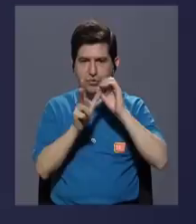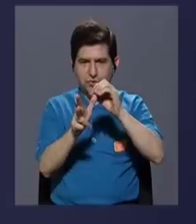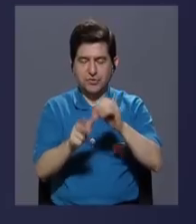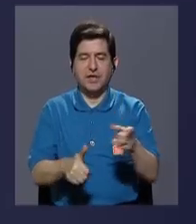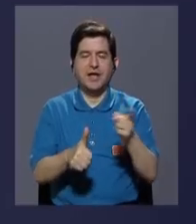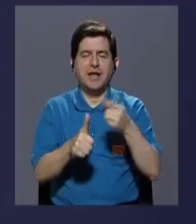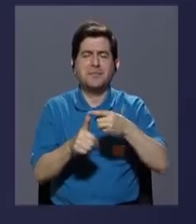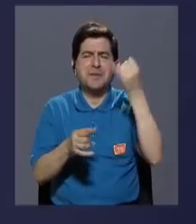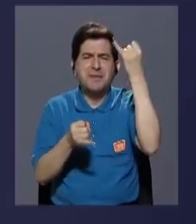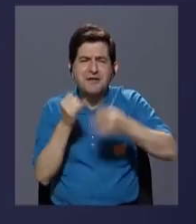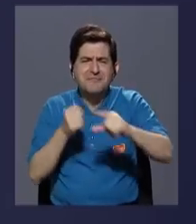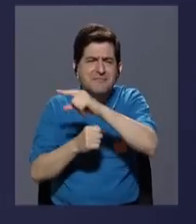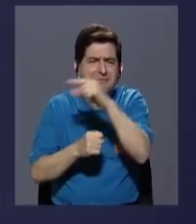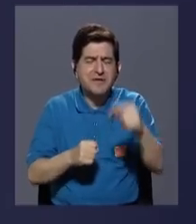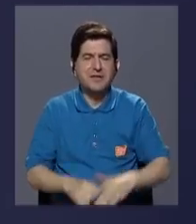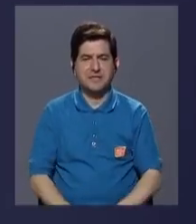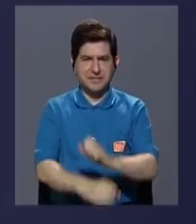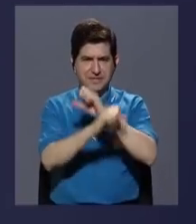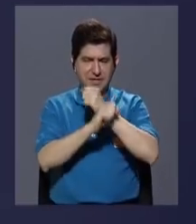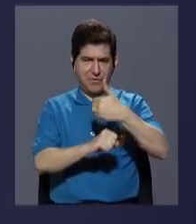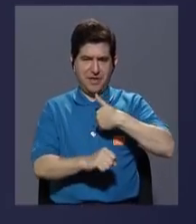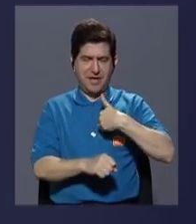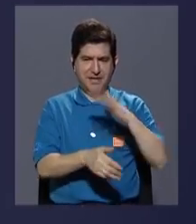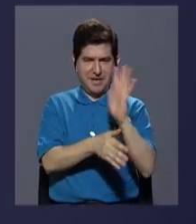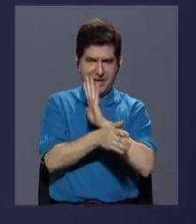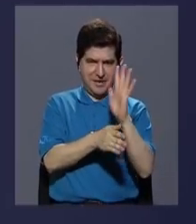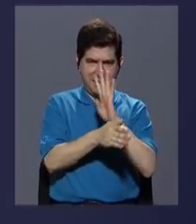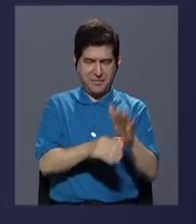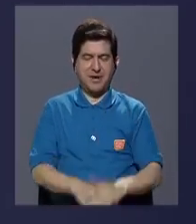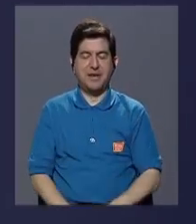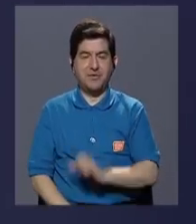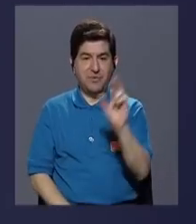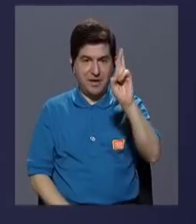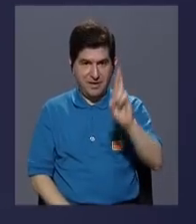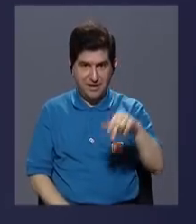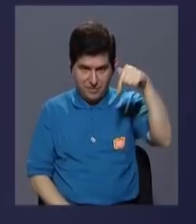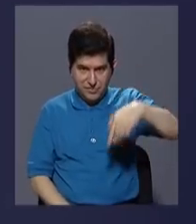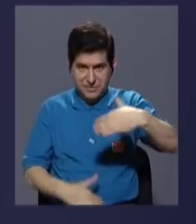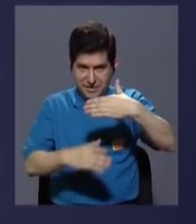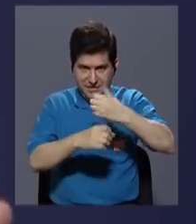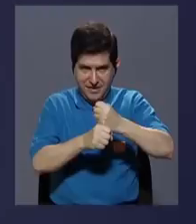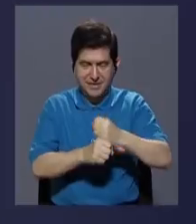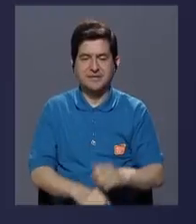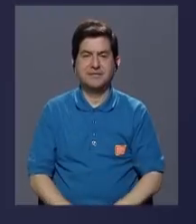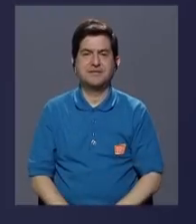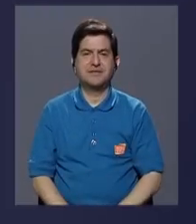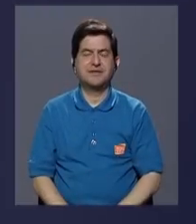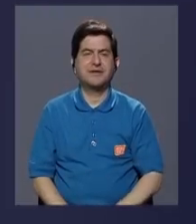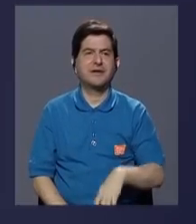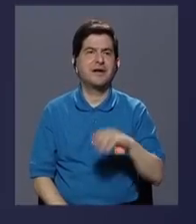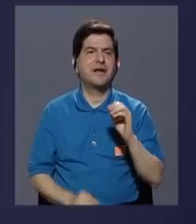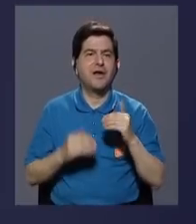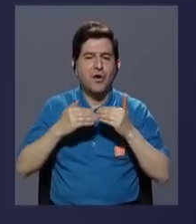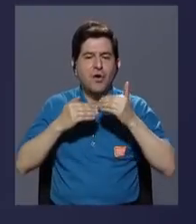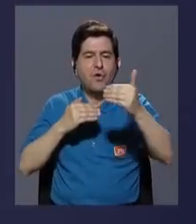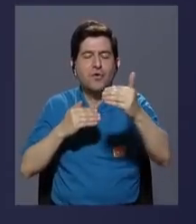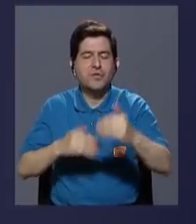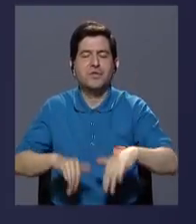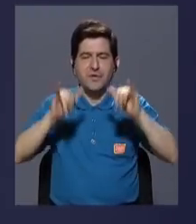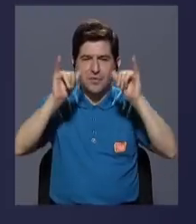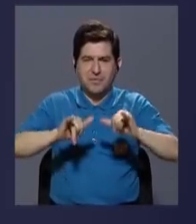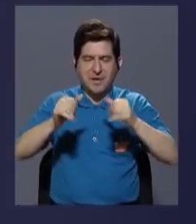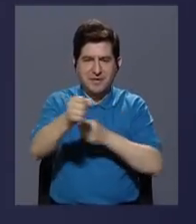para garantizarle a esta película costarricense una prolongada vida en los cines